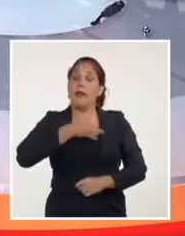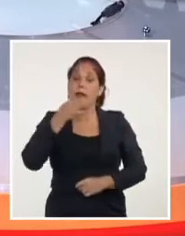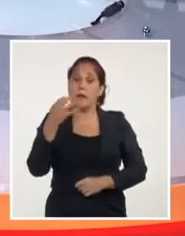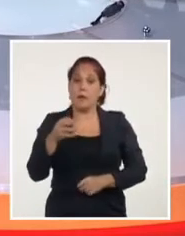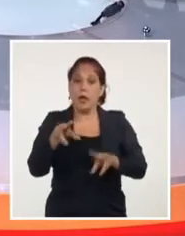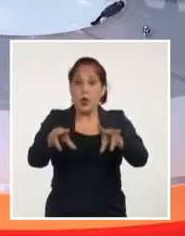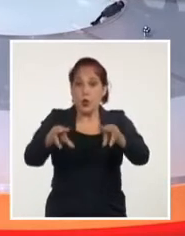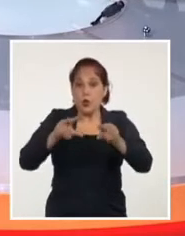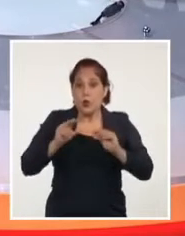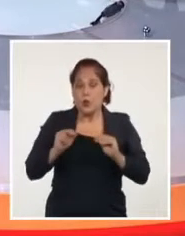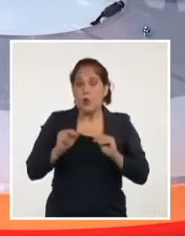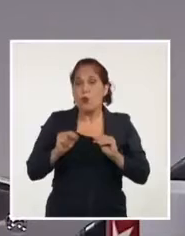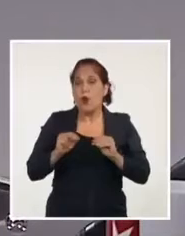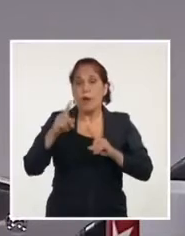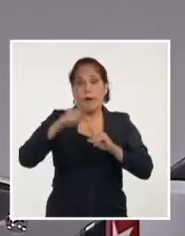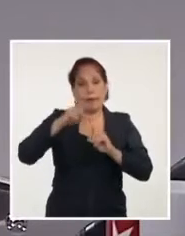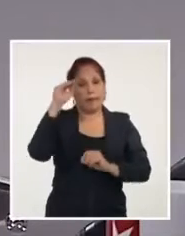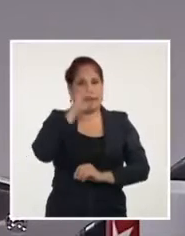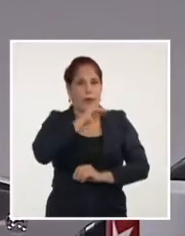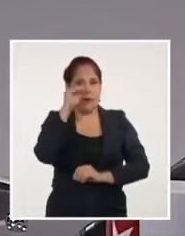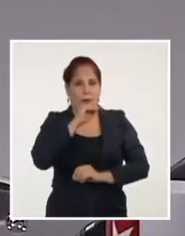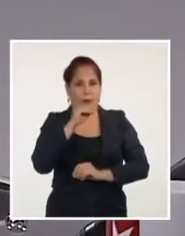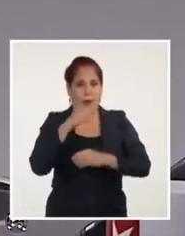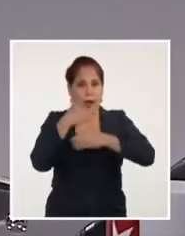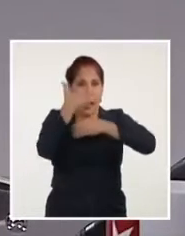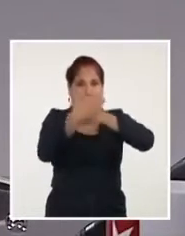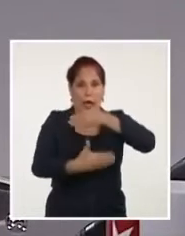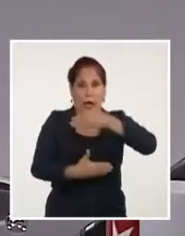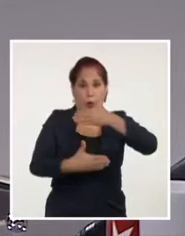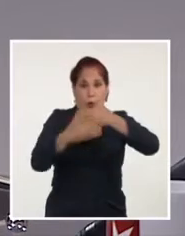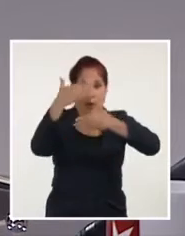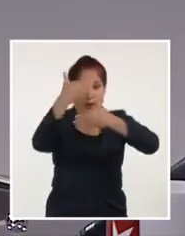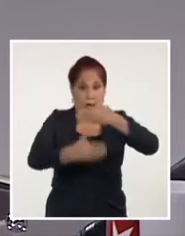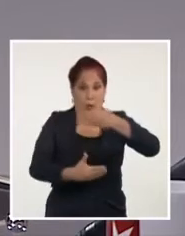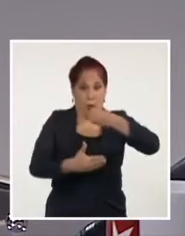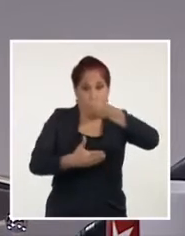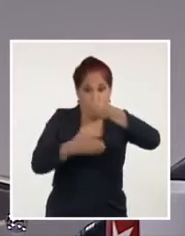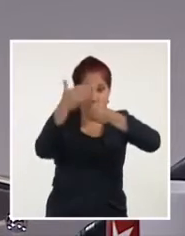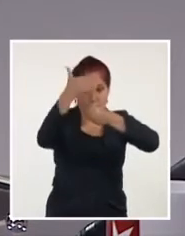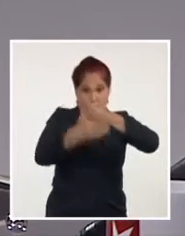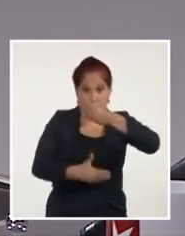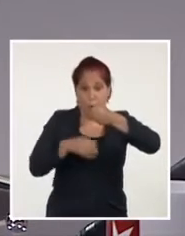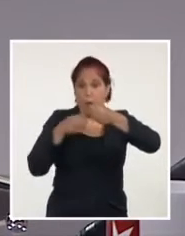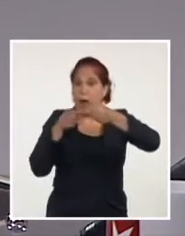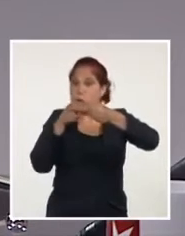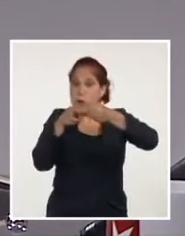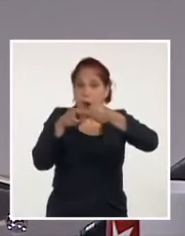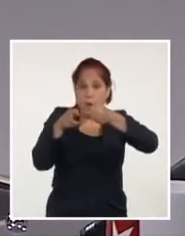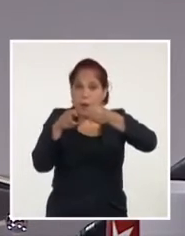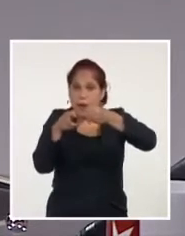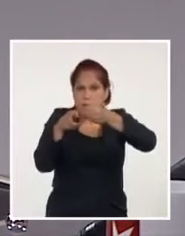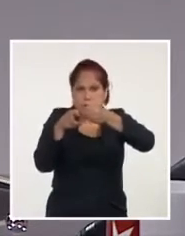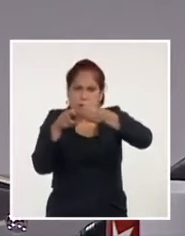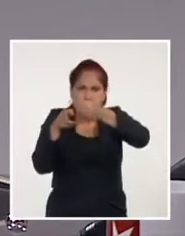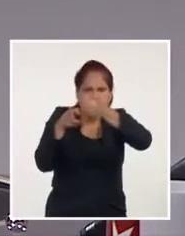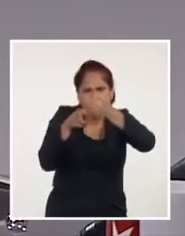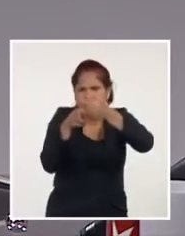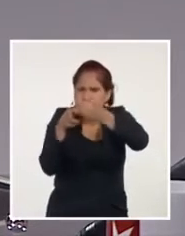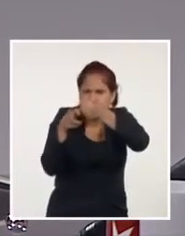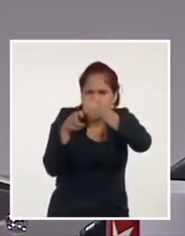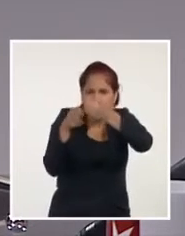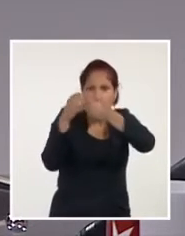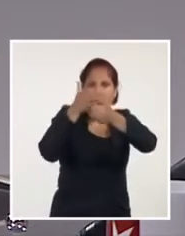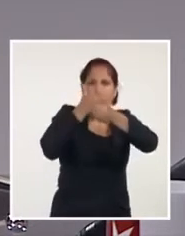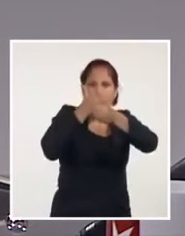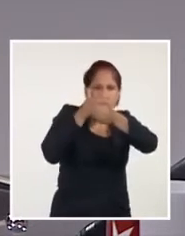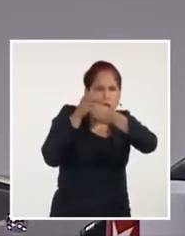nueva revolución sociotecnológica, donde tenemos estos medios que son aparentemente transparentes, la